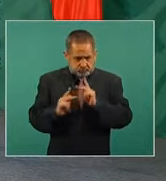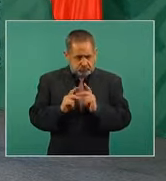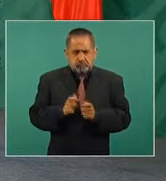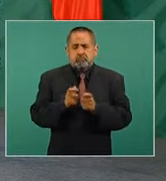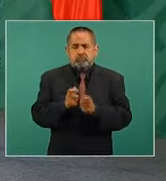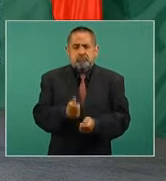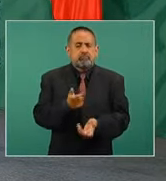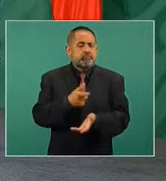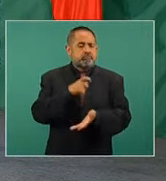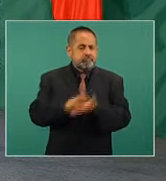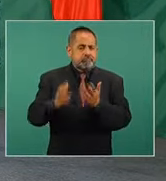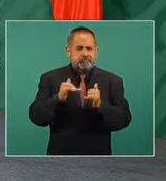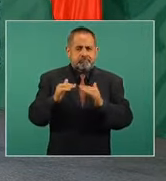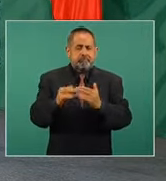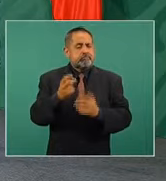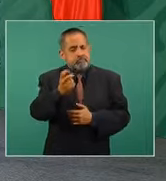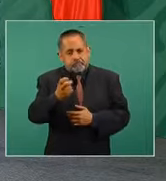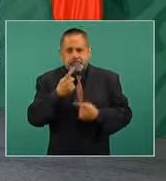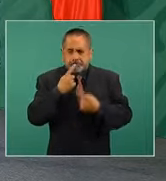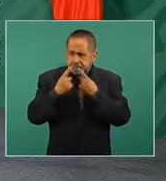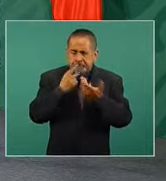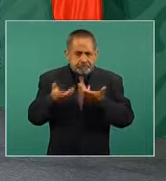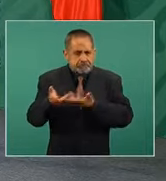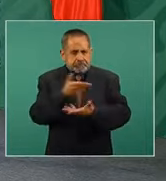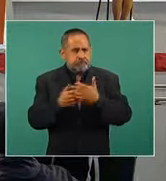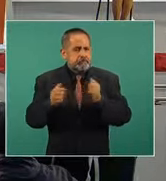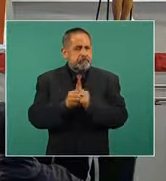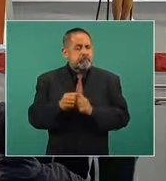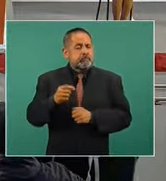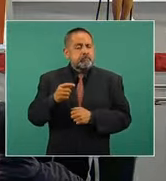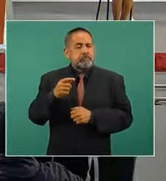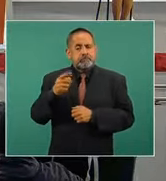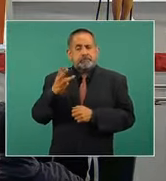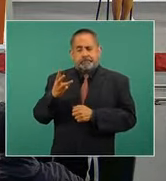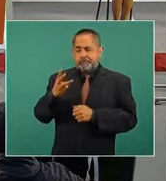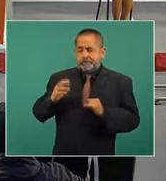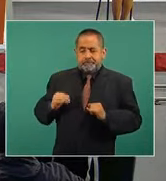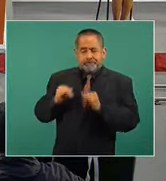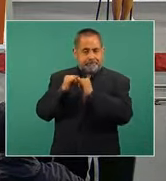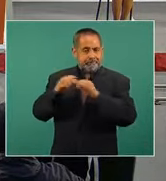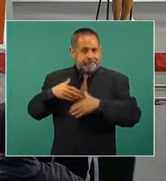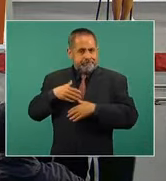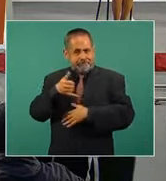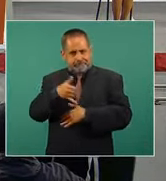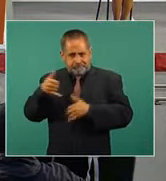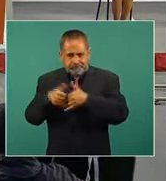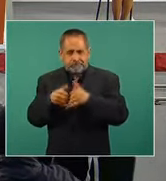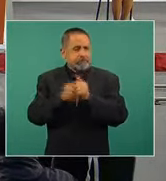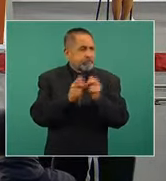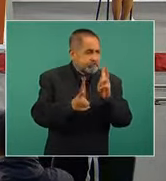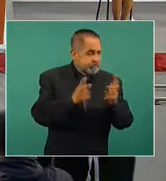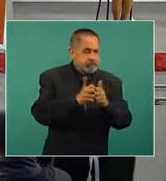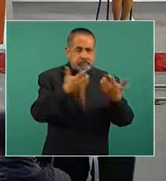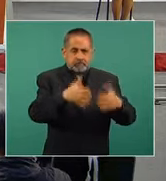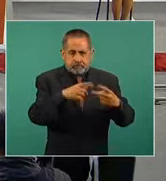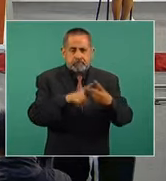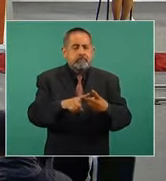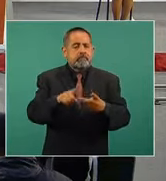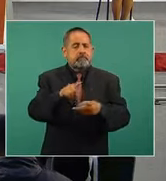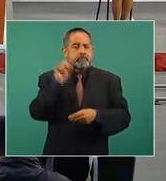trabajando en un diálogo constante y en acuerdo con los 3 sectores que integran el instituto, sindicatos, empresas, el